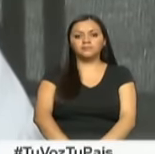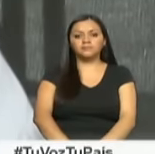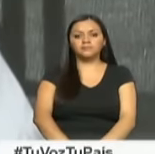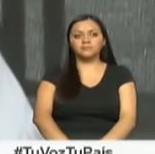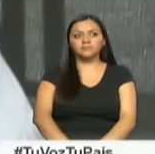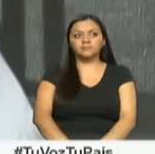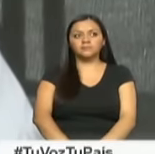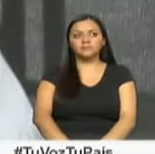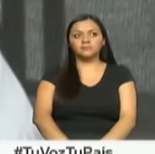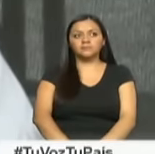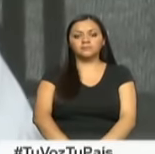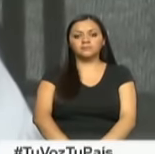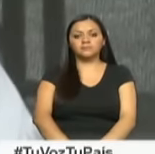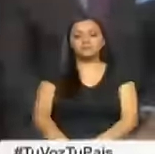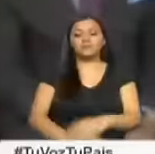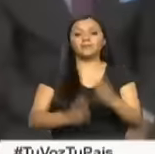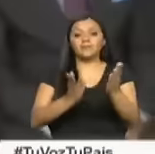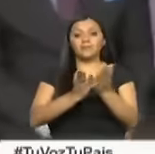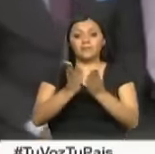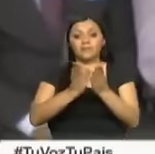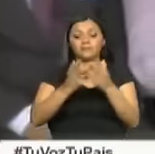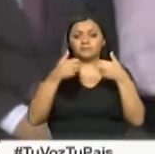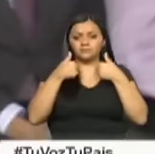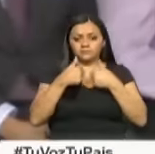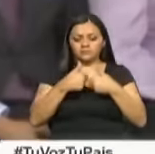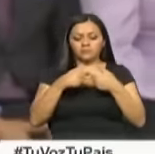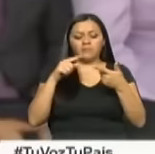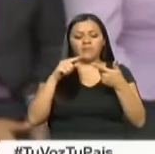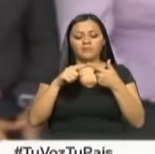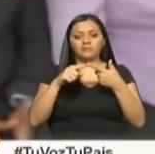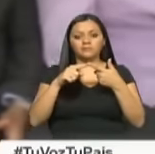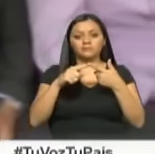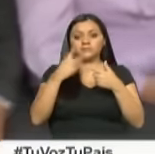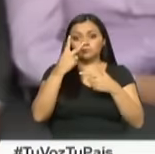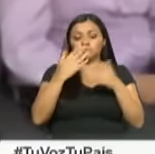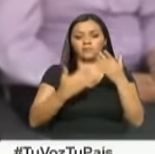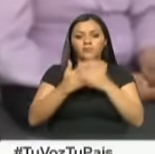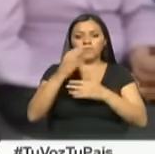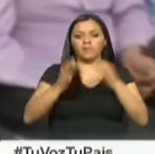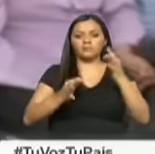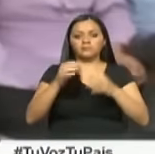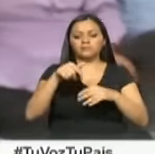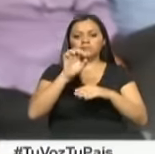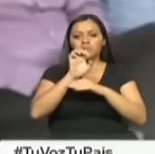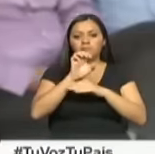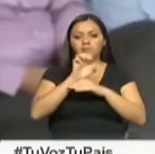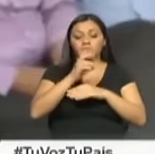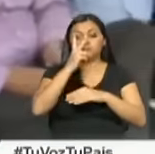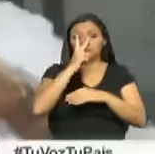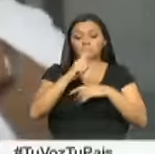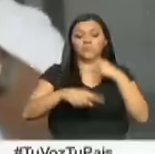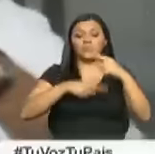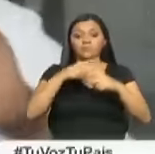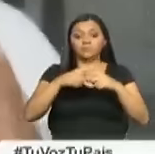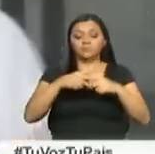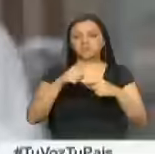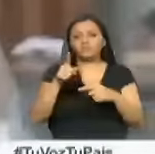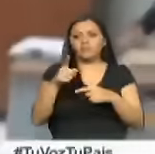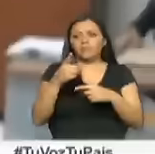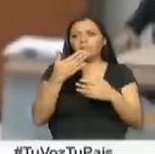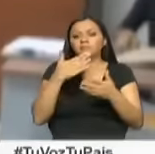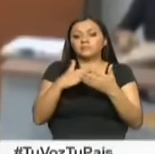Empalme, con servicio de flagrancia, símbolo de la nueva justicia en el país? Flagrancia es cuando agarran